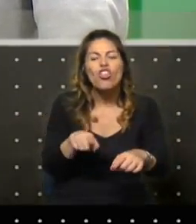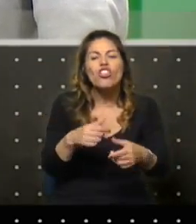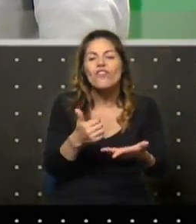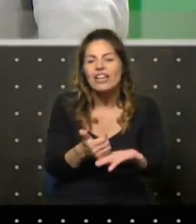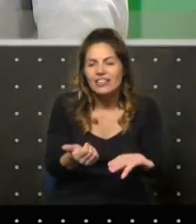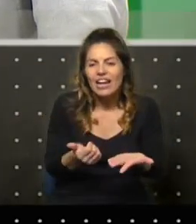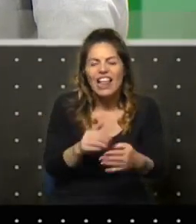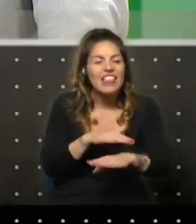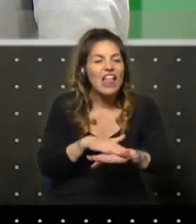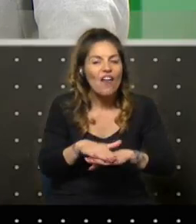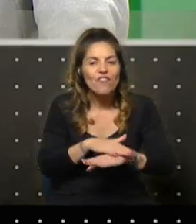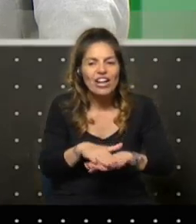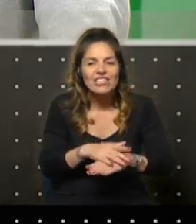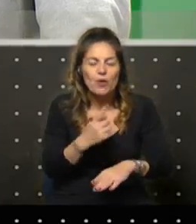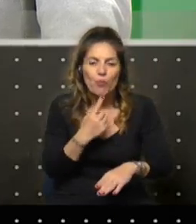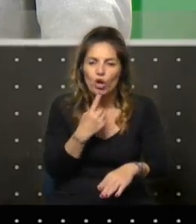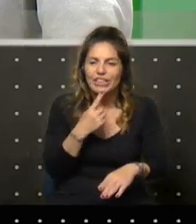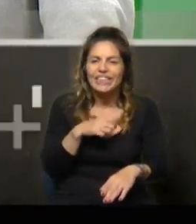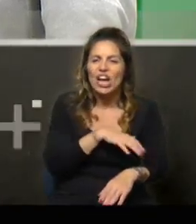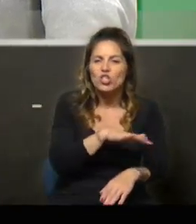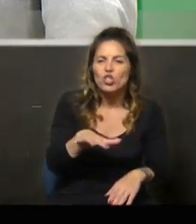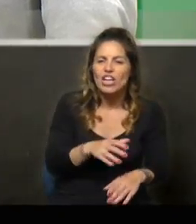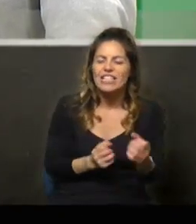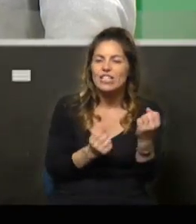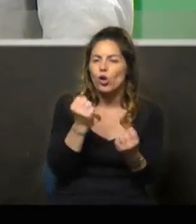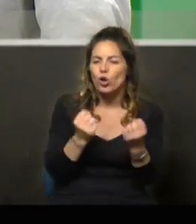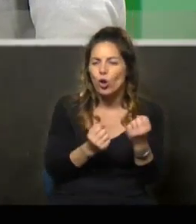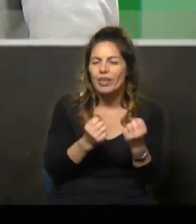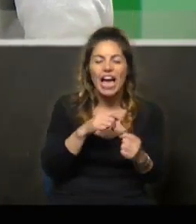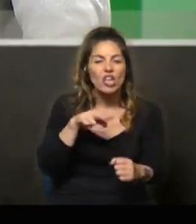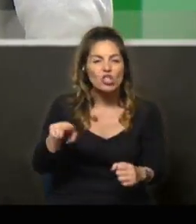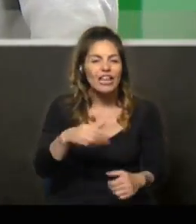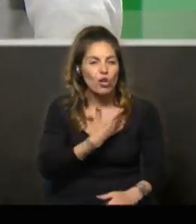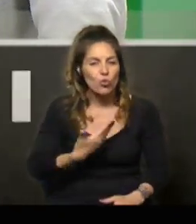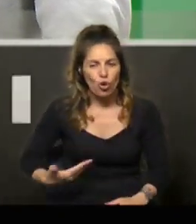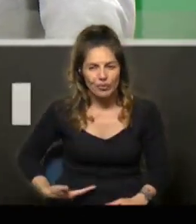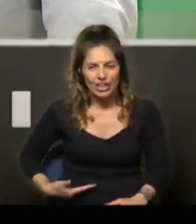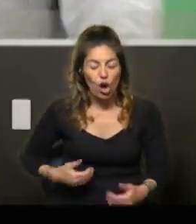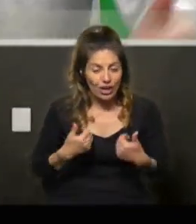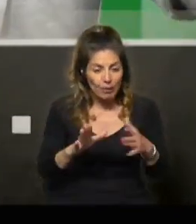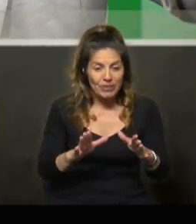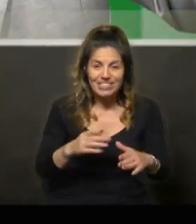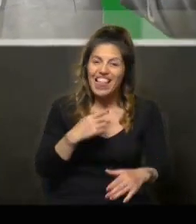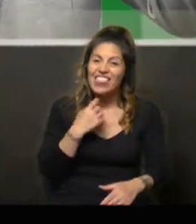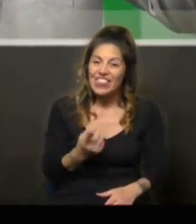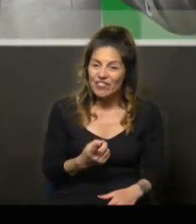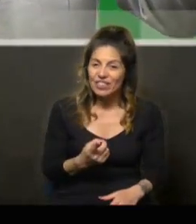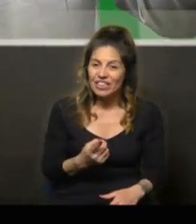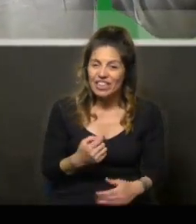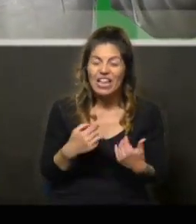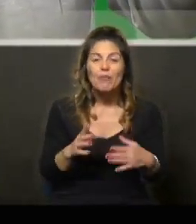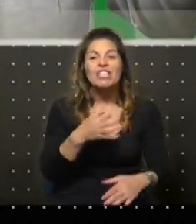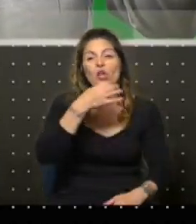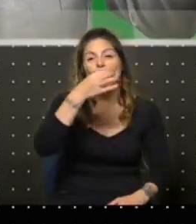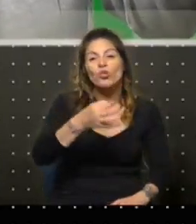estar las bases políticas sociales económicas que sostengan a un gobierno que arranca muy débil que arranca en un